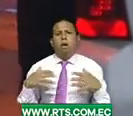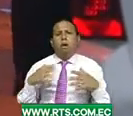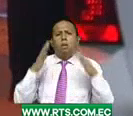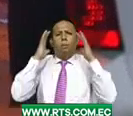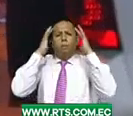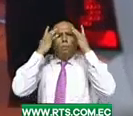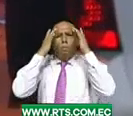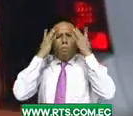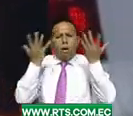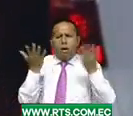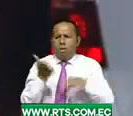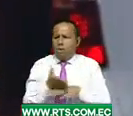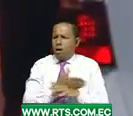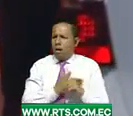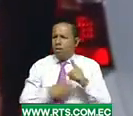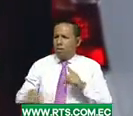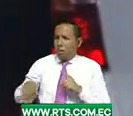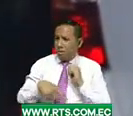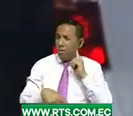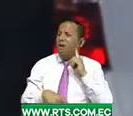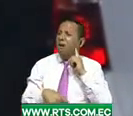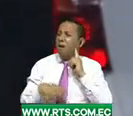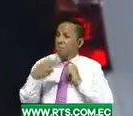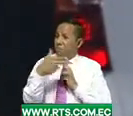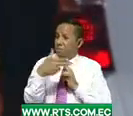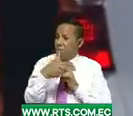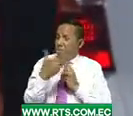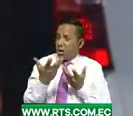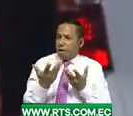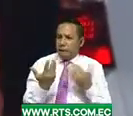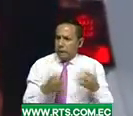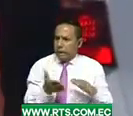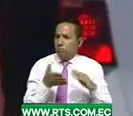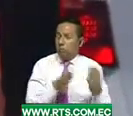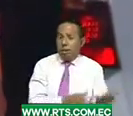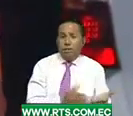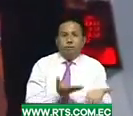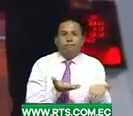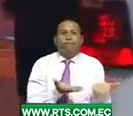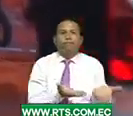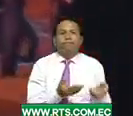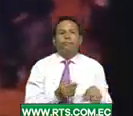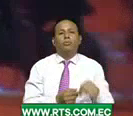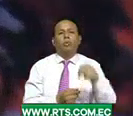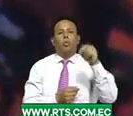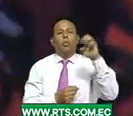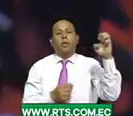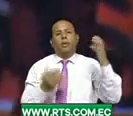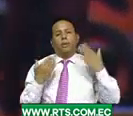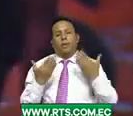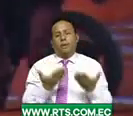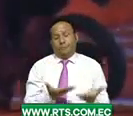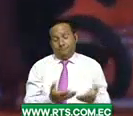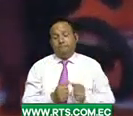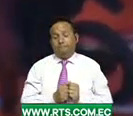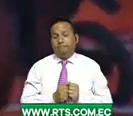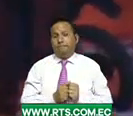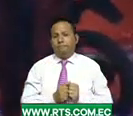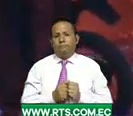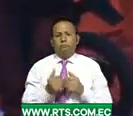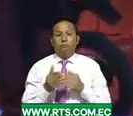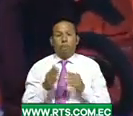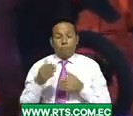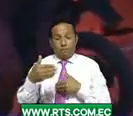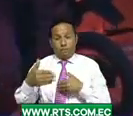los disparos que escucharon, y ahora se ha presentado este crimen aquí en el noroeste de Guayaquil. Es una cuadra que